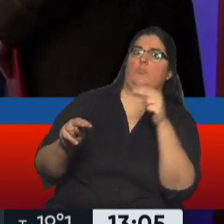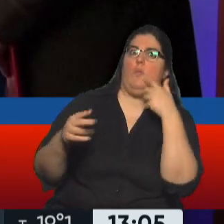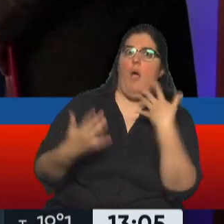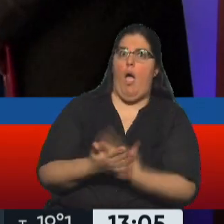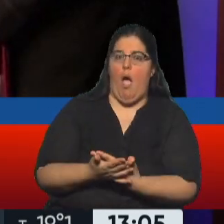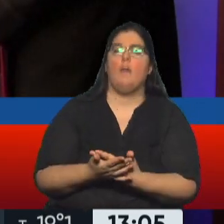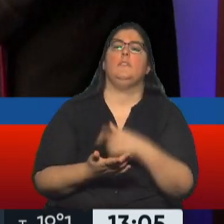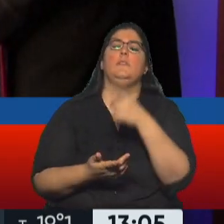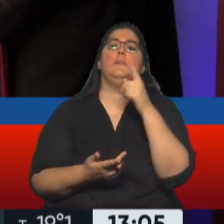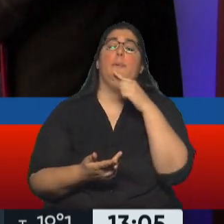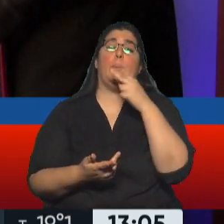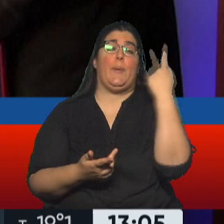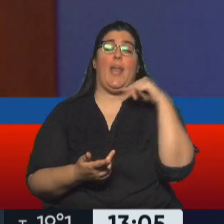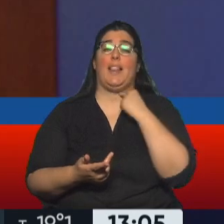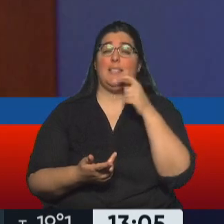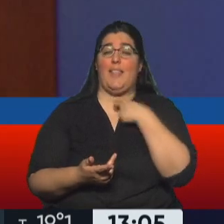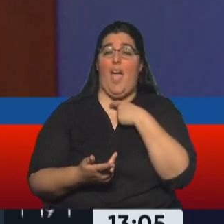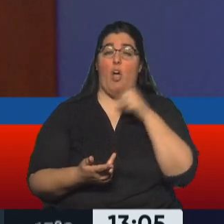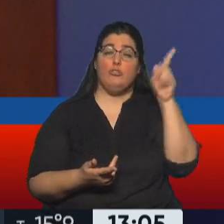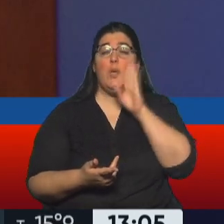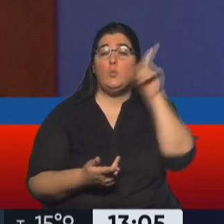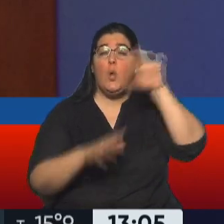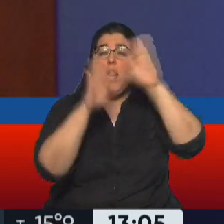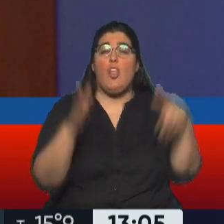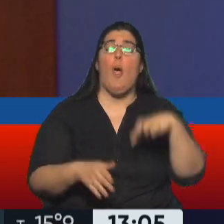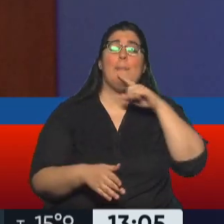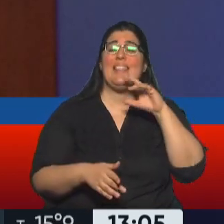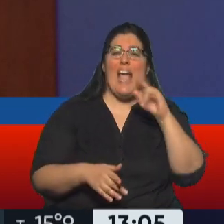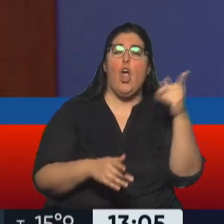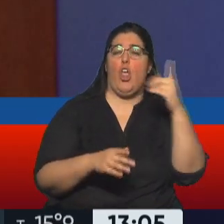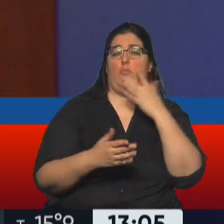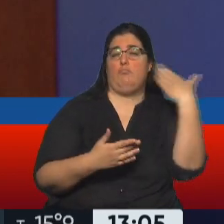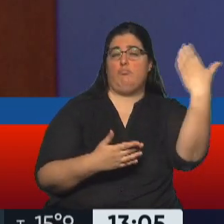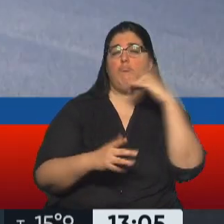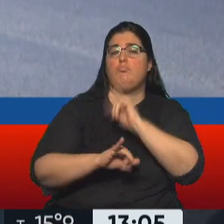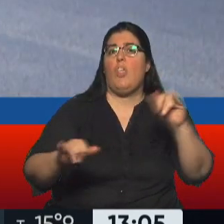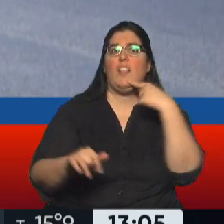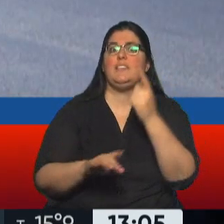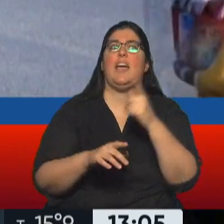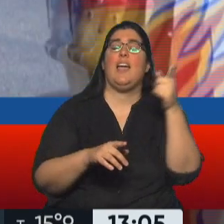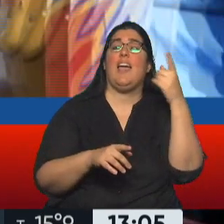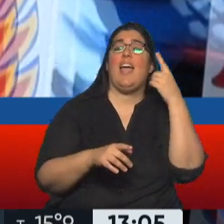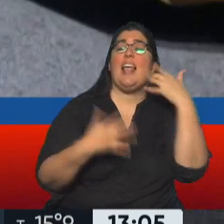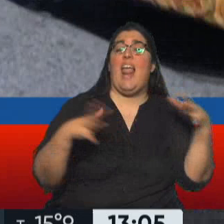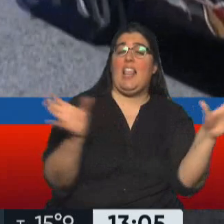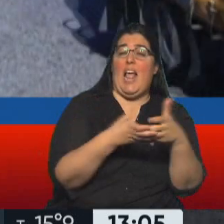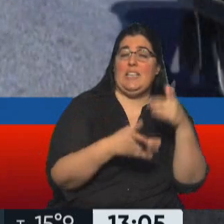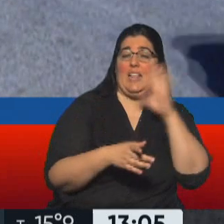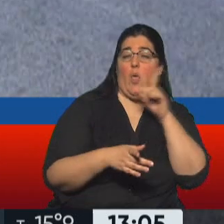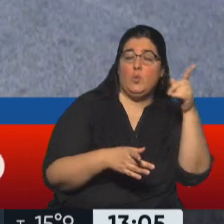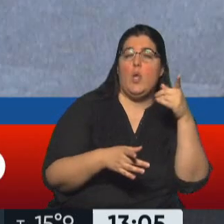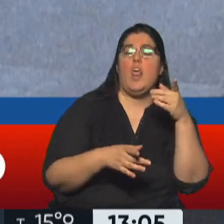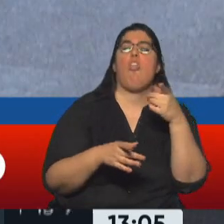13 de agosto, el vocero del Pentágono aseguraba que según la inteligencia estadounidense, la caída de Kabul, la capital